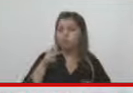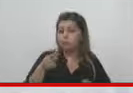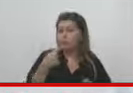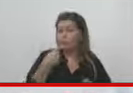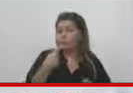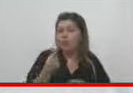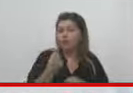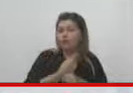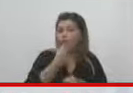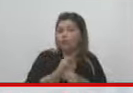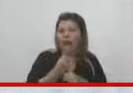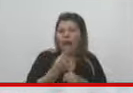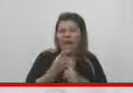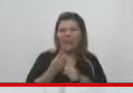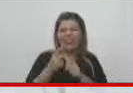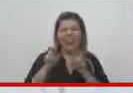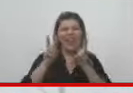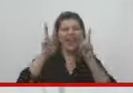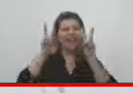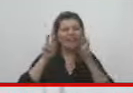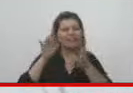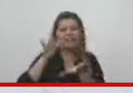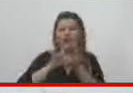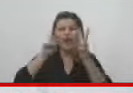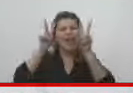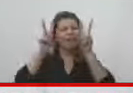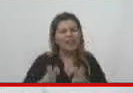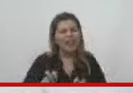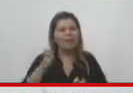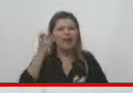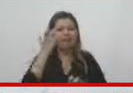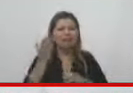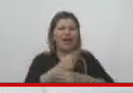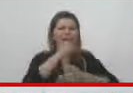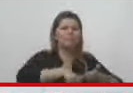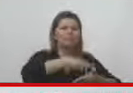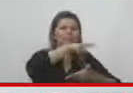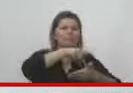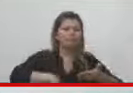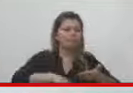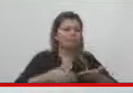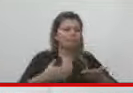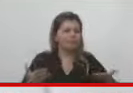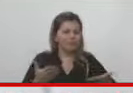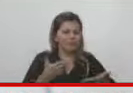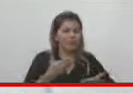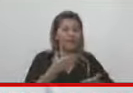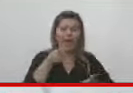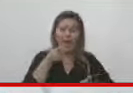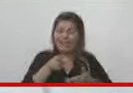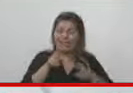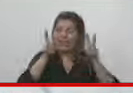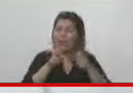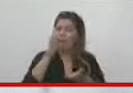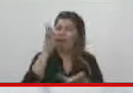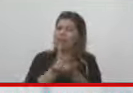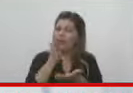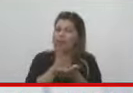por la Constitución Nacional en el 99, inciso 3. Ya la Cámara, como les leí, dice esto es derecho